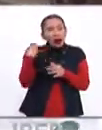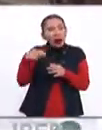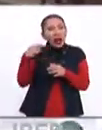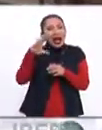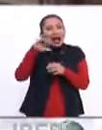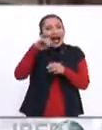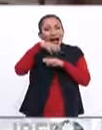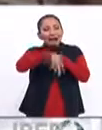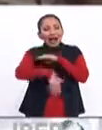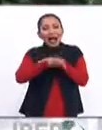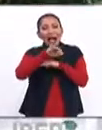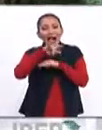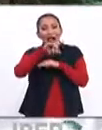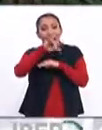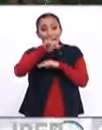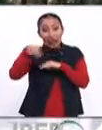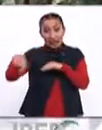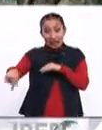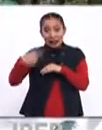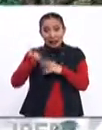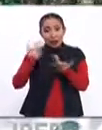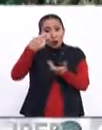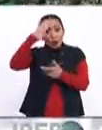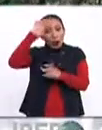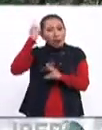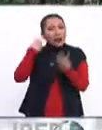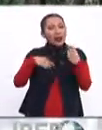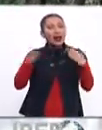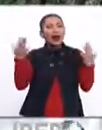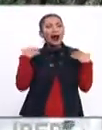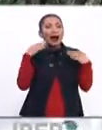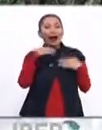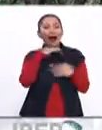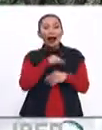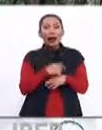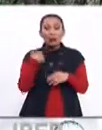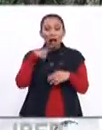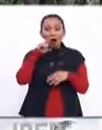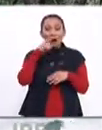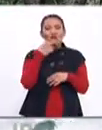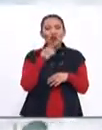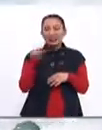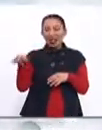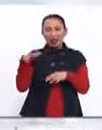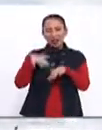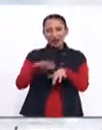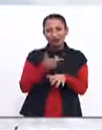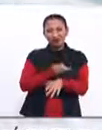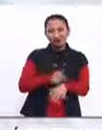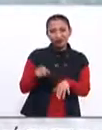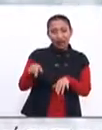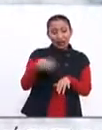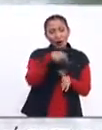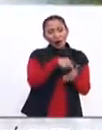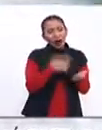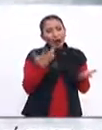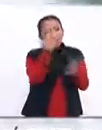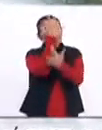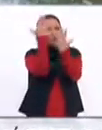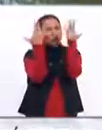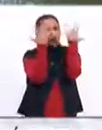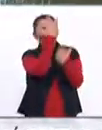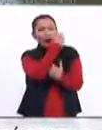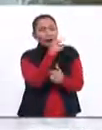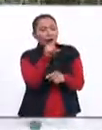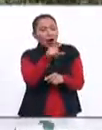la Cascada de Javira. Aquí, los cubanos vienen a refrescarse, ya que prefieren el agua dulce a la de mar. Situada en una selva